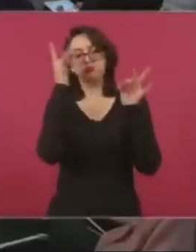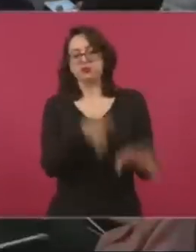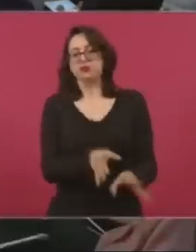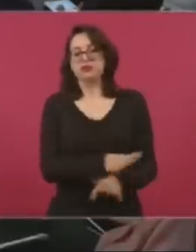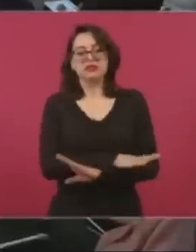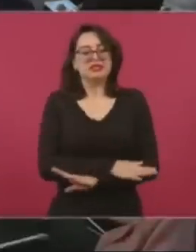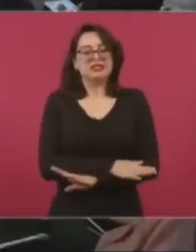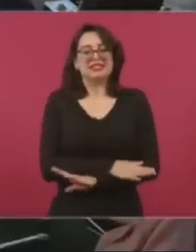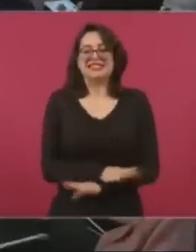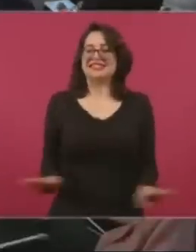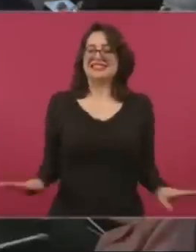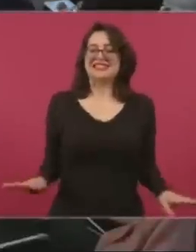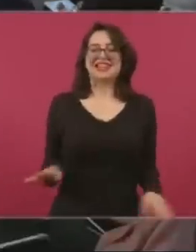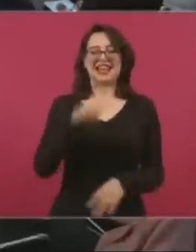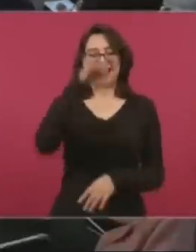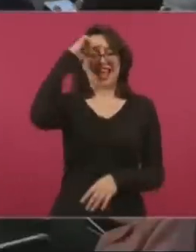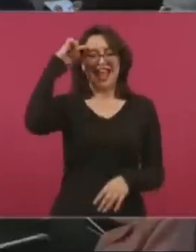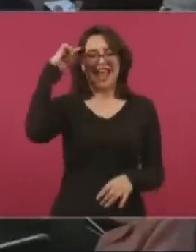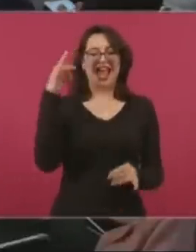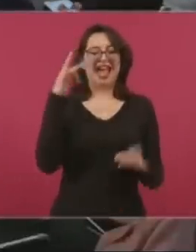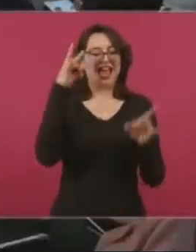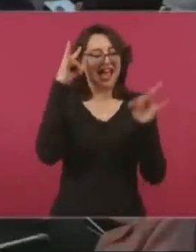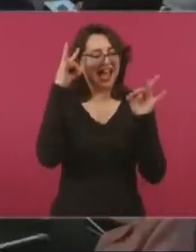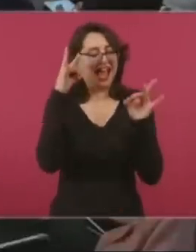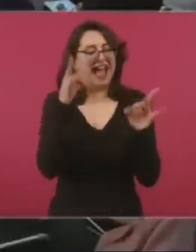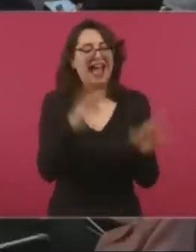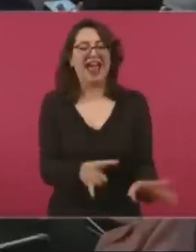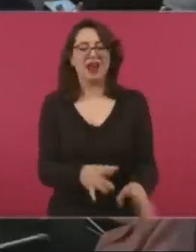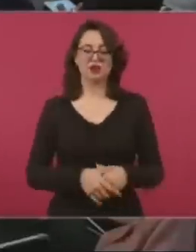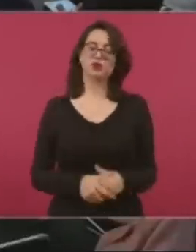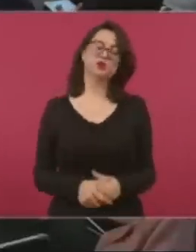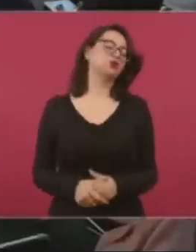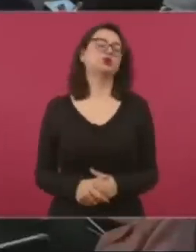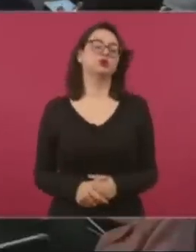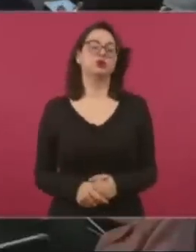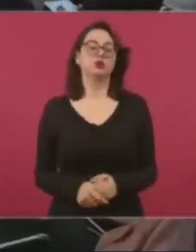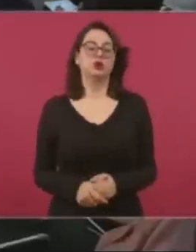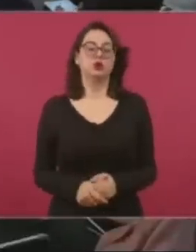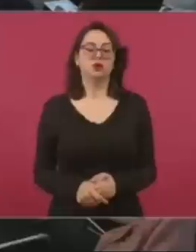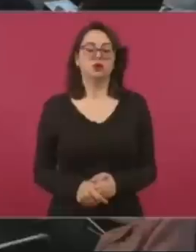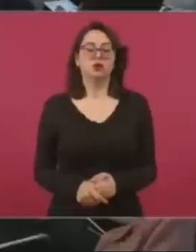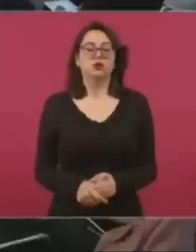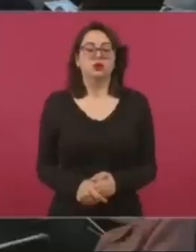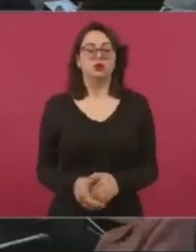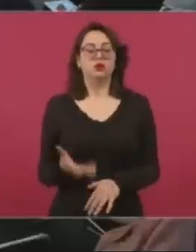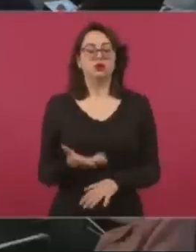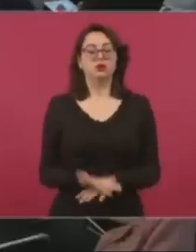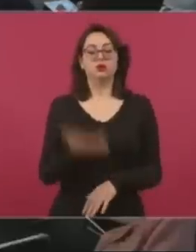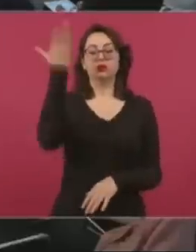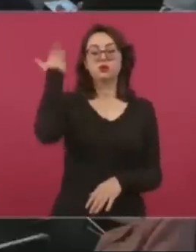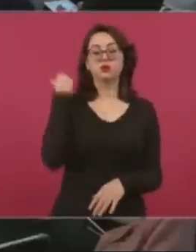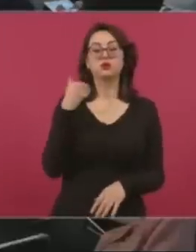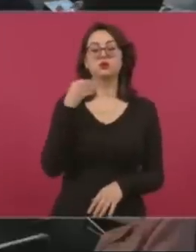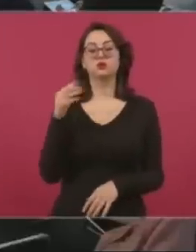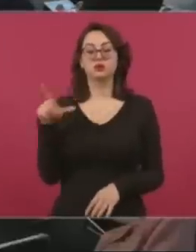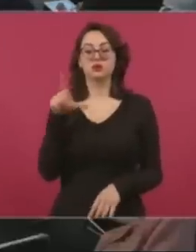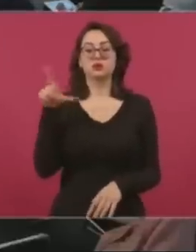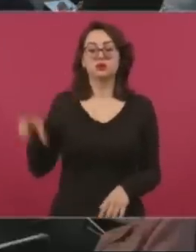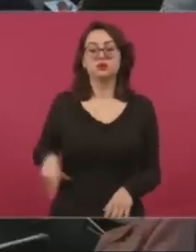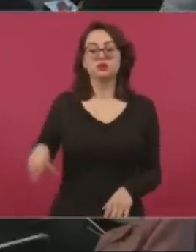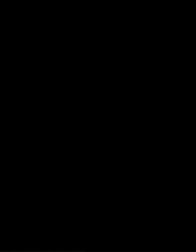de manejo de la publicidad se impusieron gobiernos que le hicieron mucho daño al